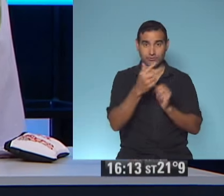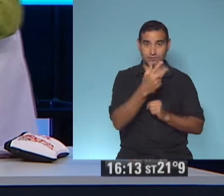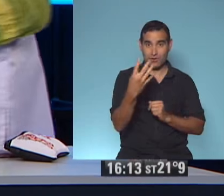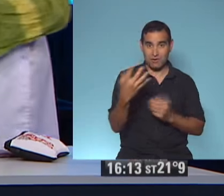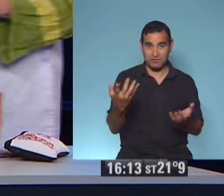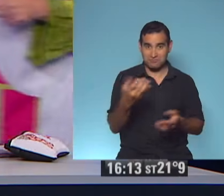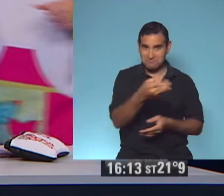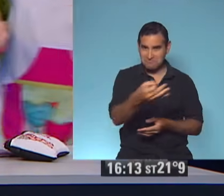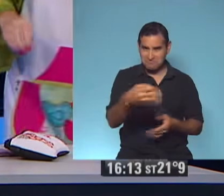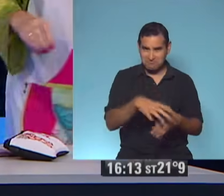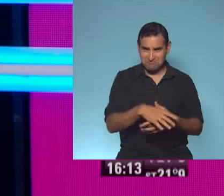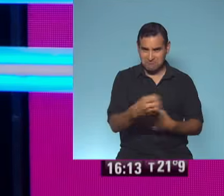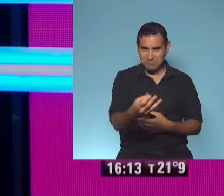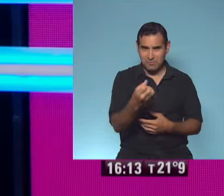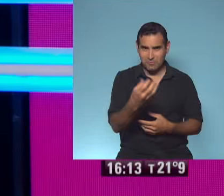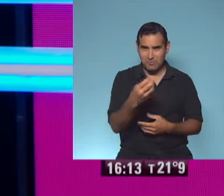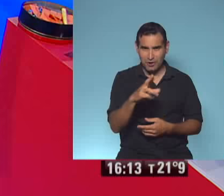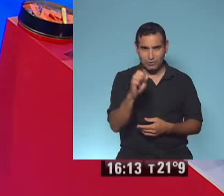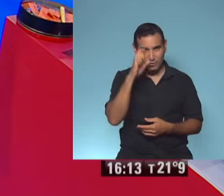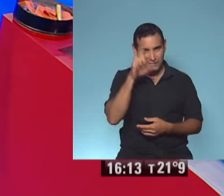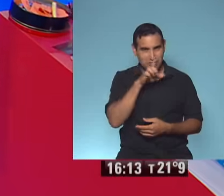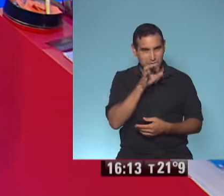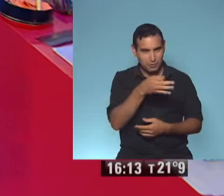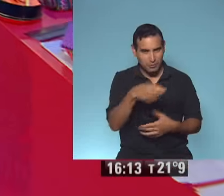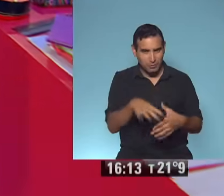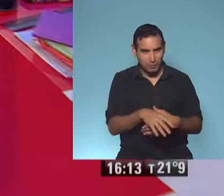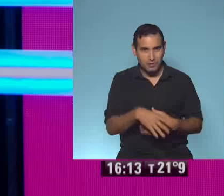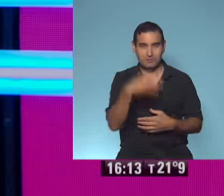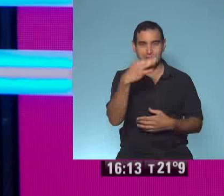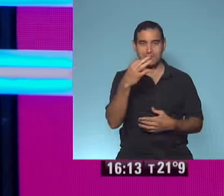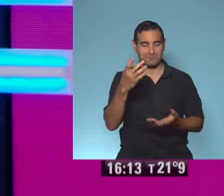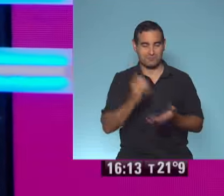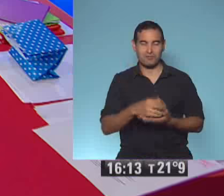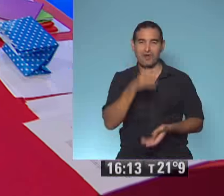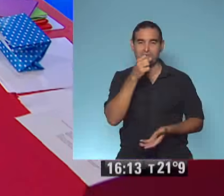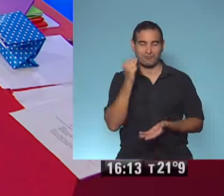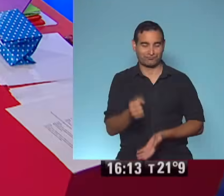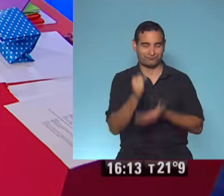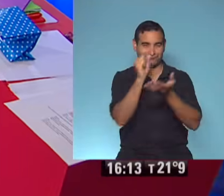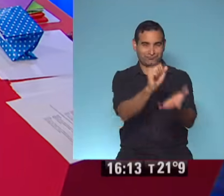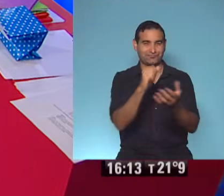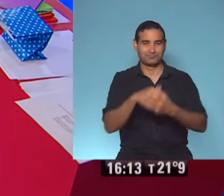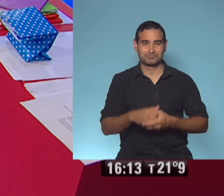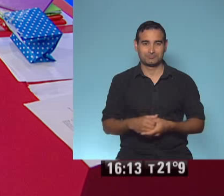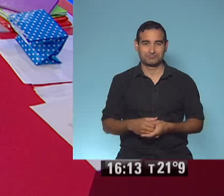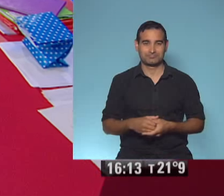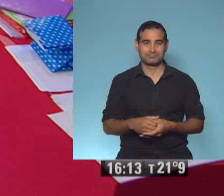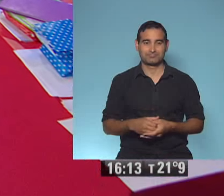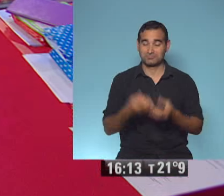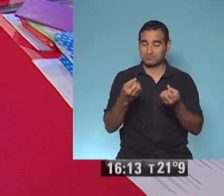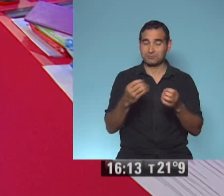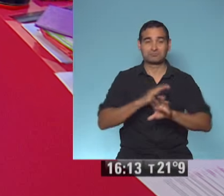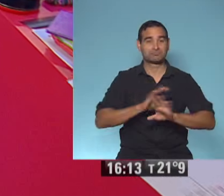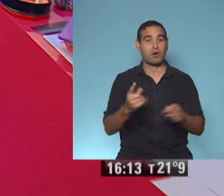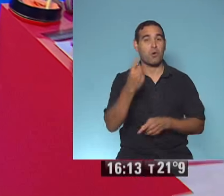¡Ay, perfecto! Muy bien. ¡Qué bueno, Roberto! Perfecto. Que me das justo. Entonces, te bien. Doy los limones. Ahí va. Ahí está. Muy bien,